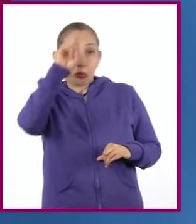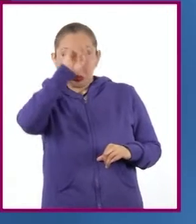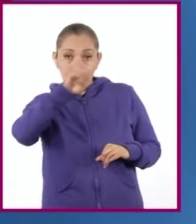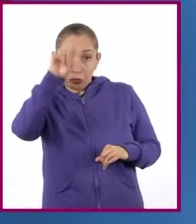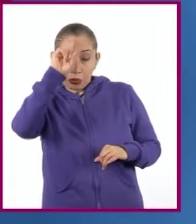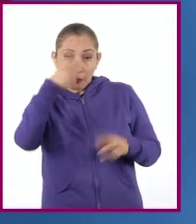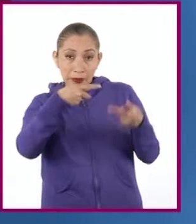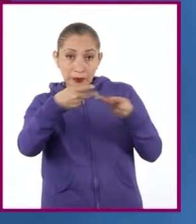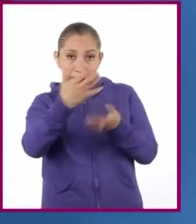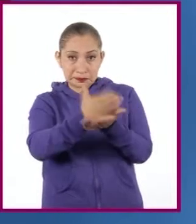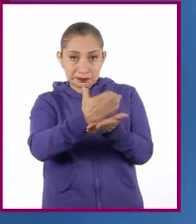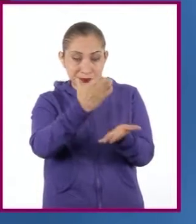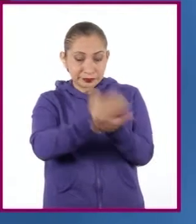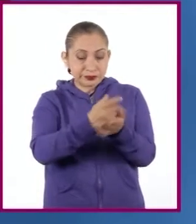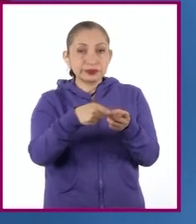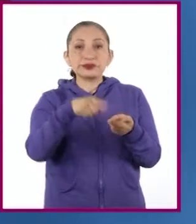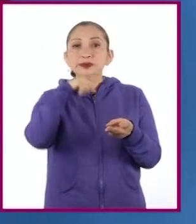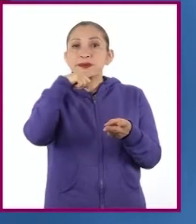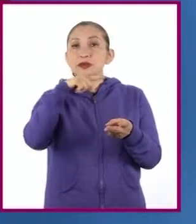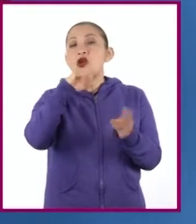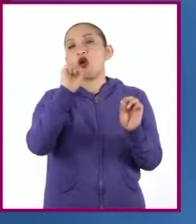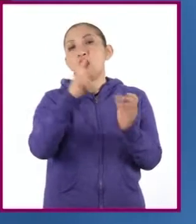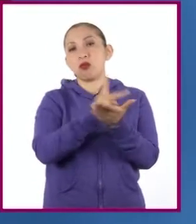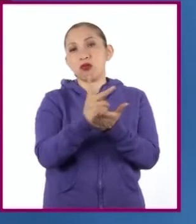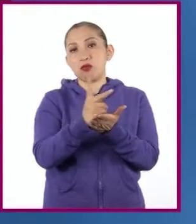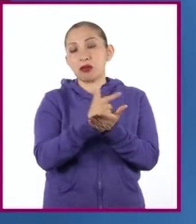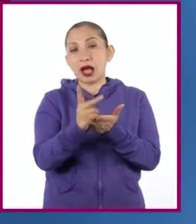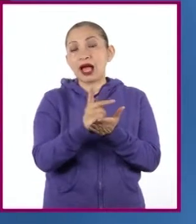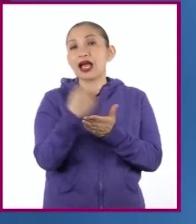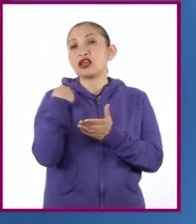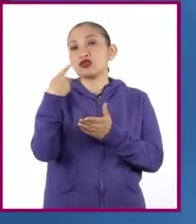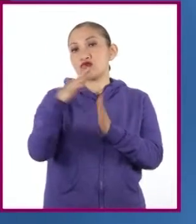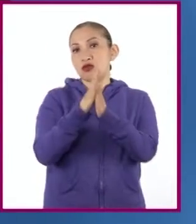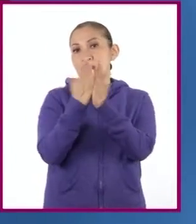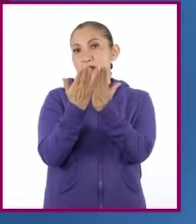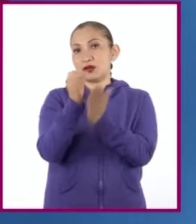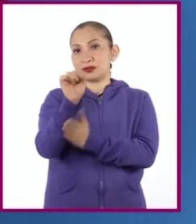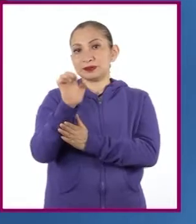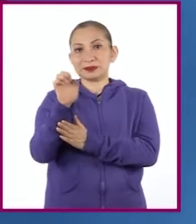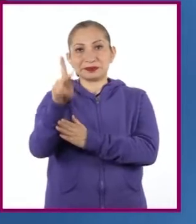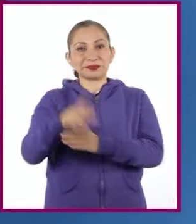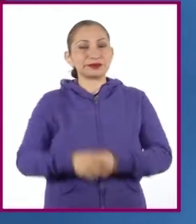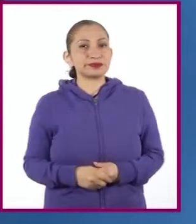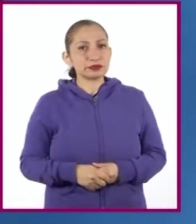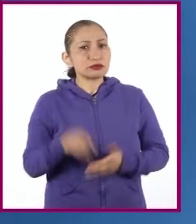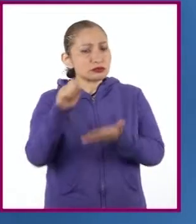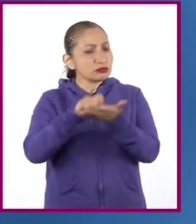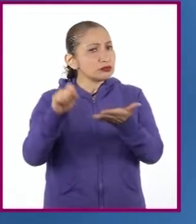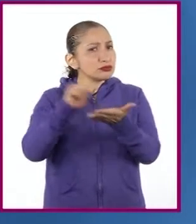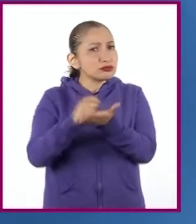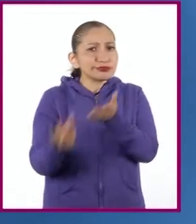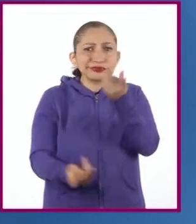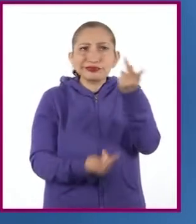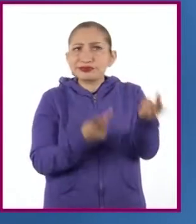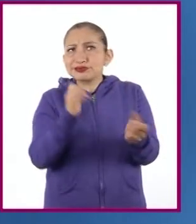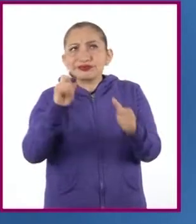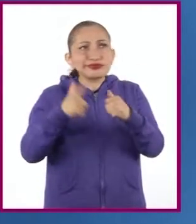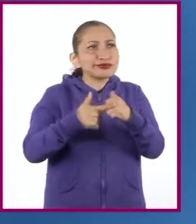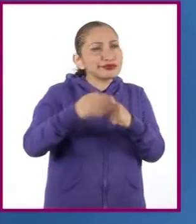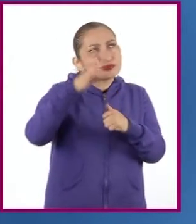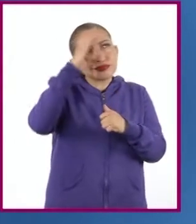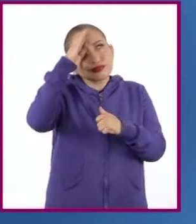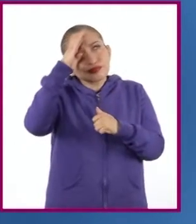mano cuaderno, lápiz o pluma y su libro de texto. Anoten sus preguntas y reflexiones para que